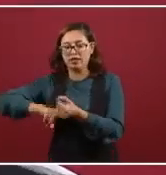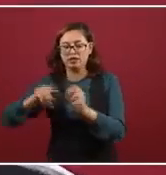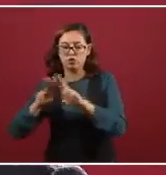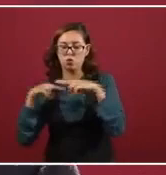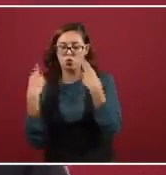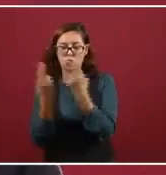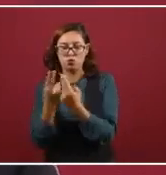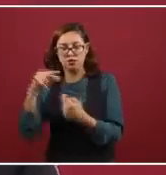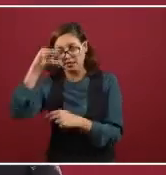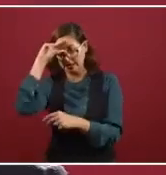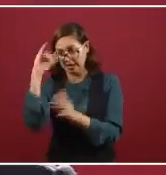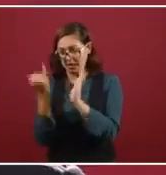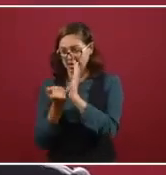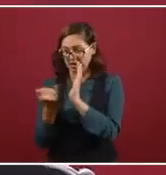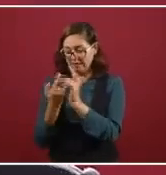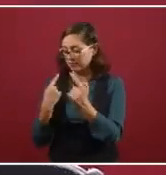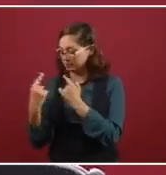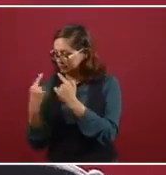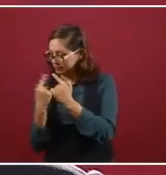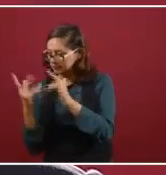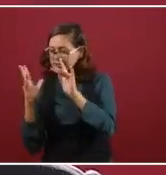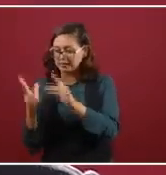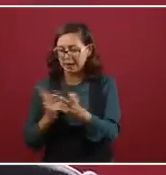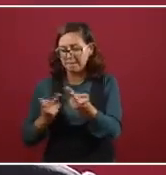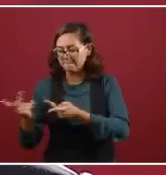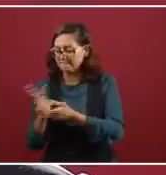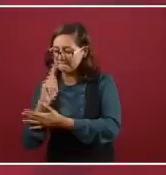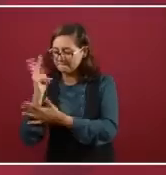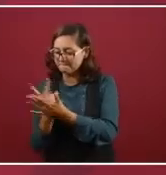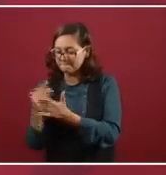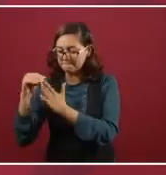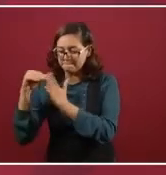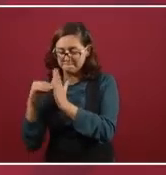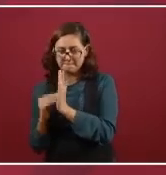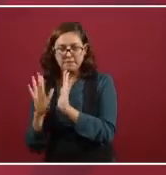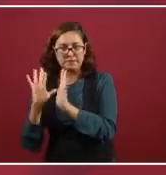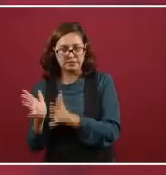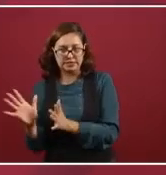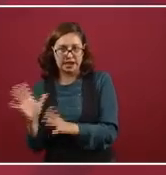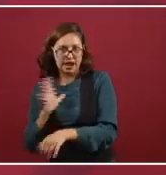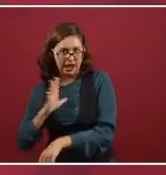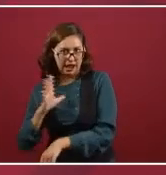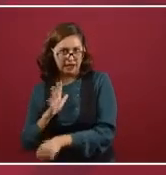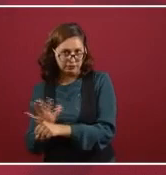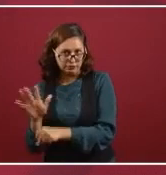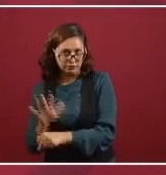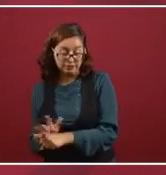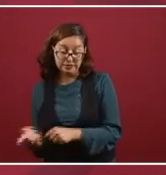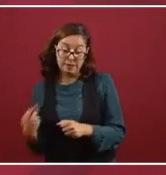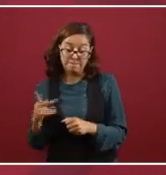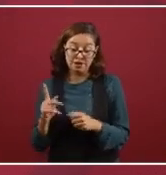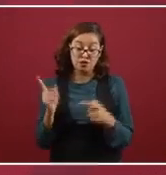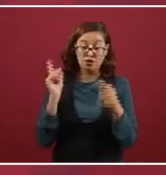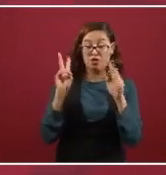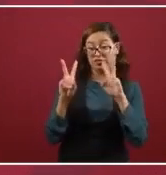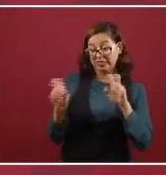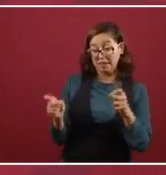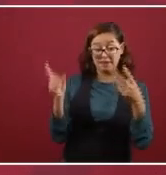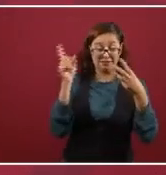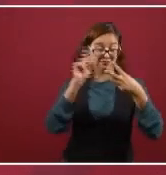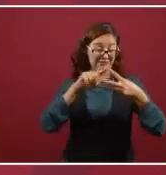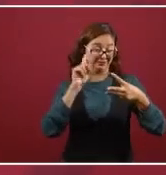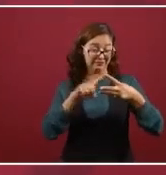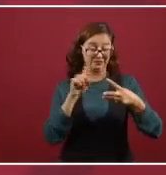Y para el caso de las armas, el informe que tenemos y que se presenta es que más del 70% de las